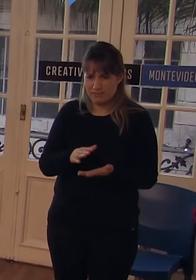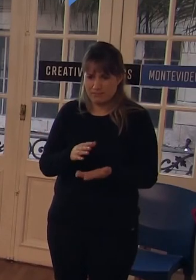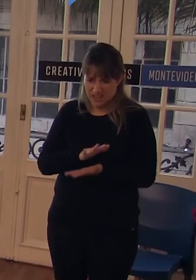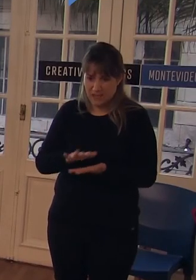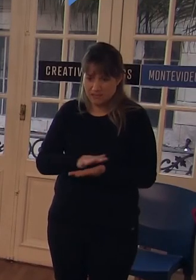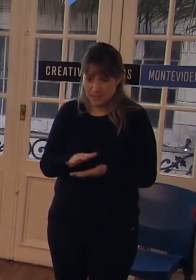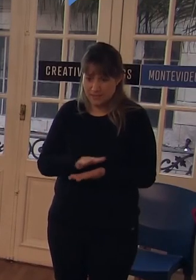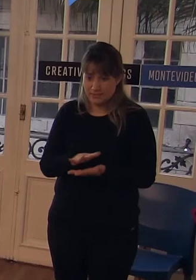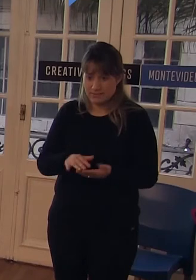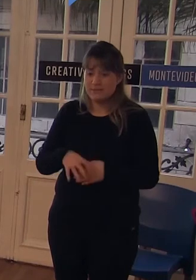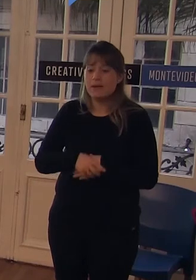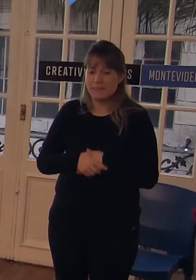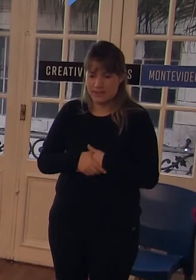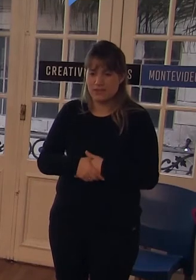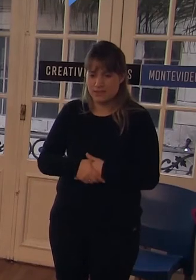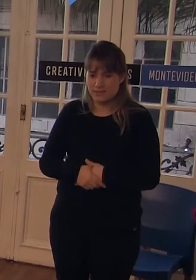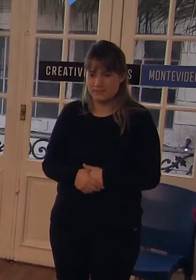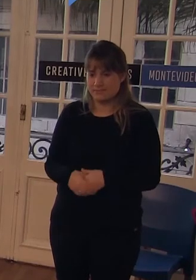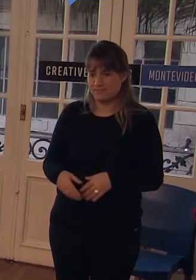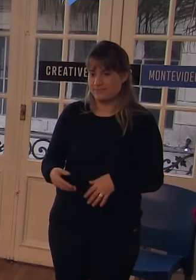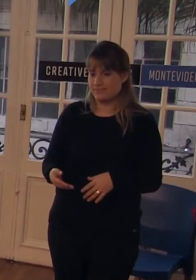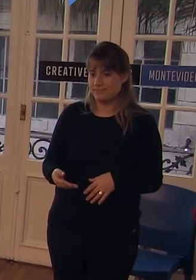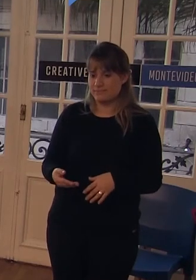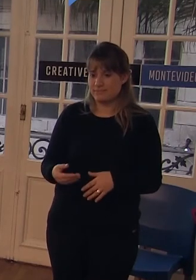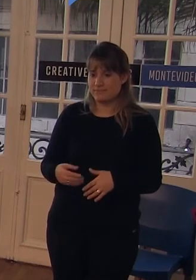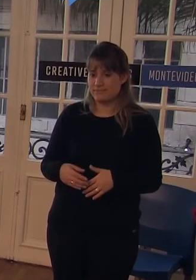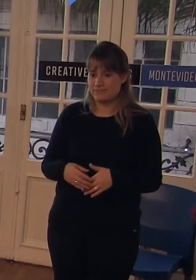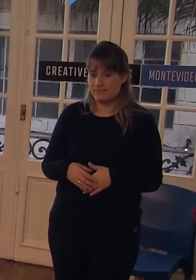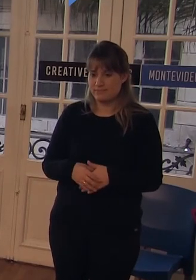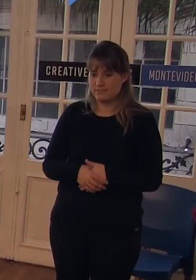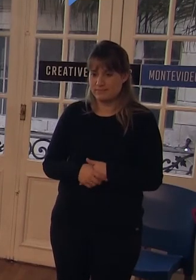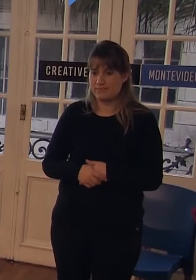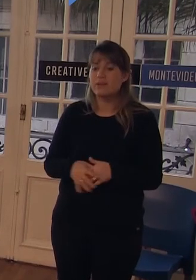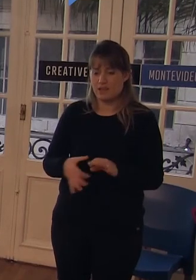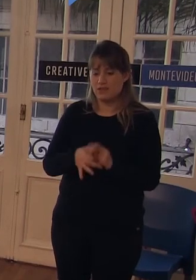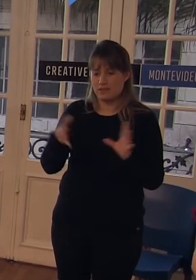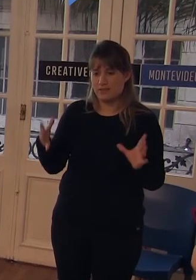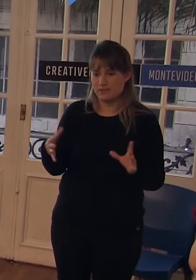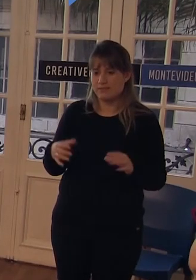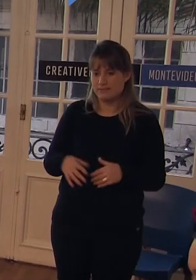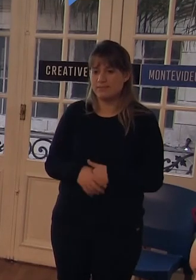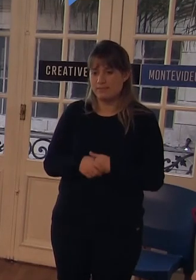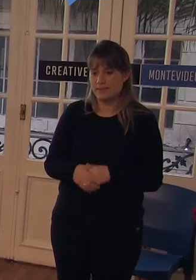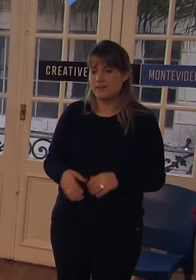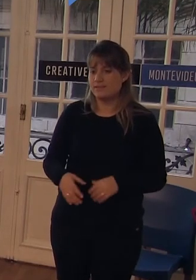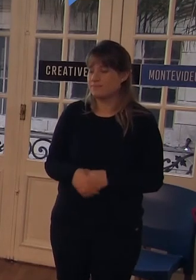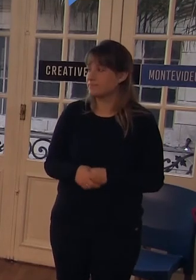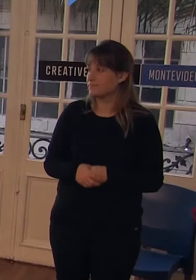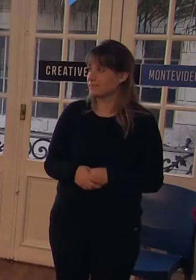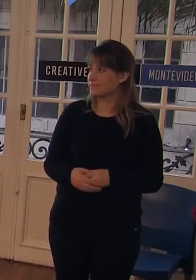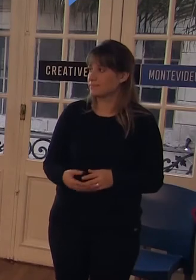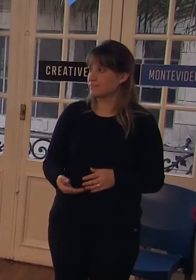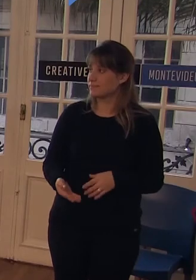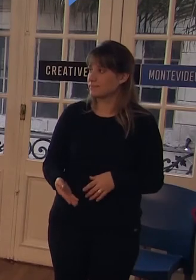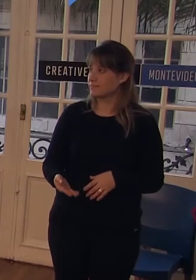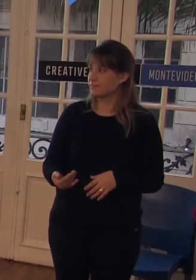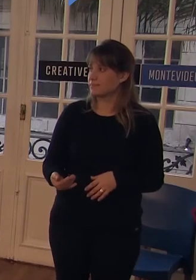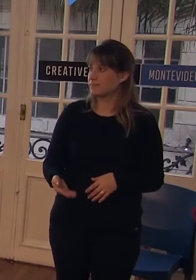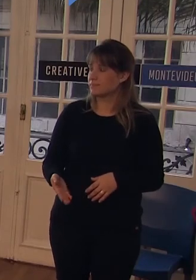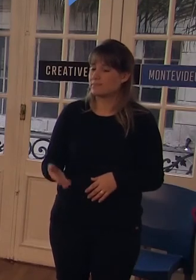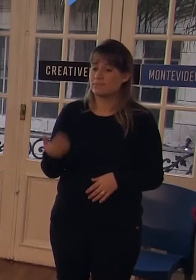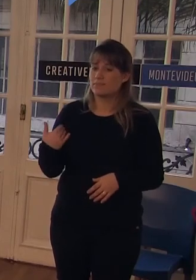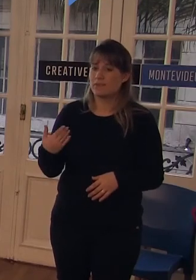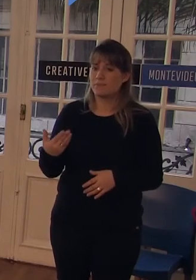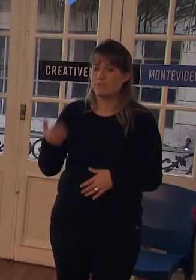Yo trabajaba hacía 9 años, que era diseñadora gráfica, ilustradora, y hacía alrededor